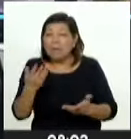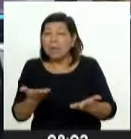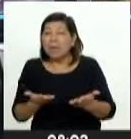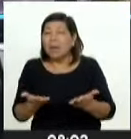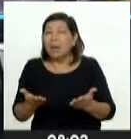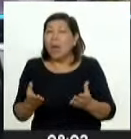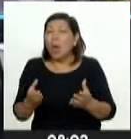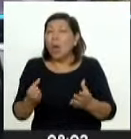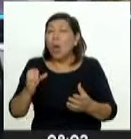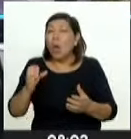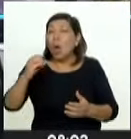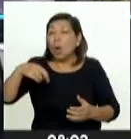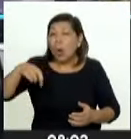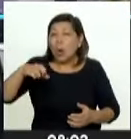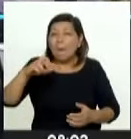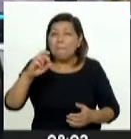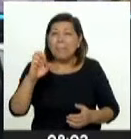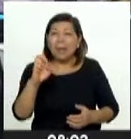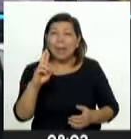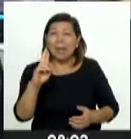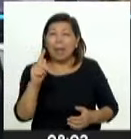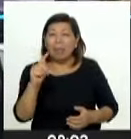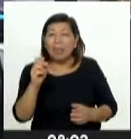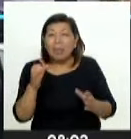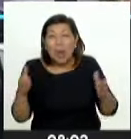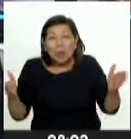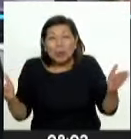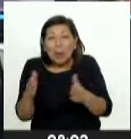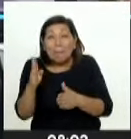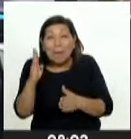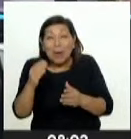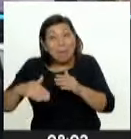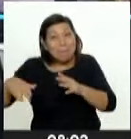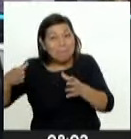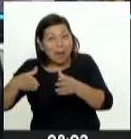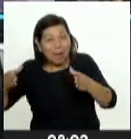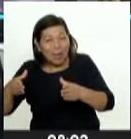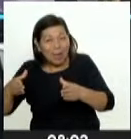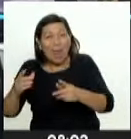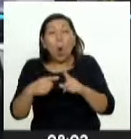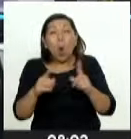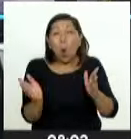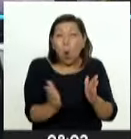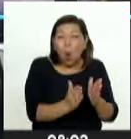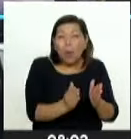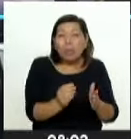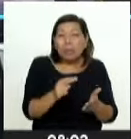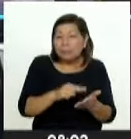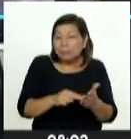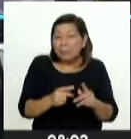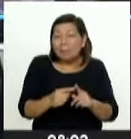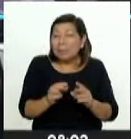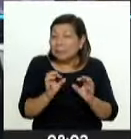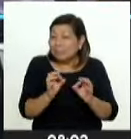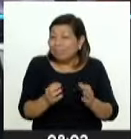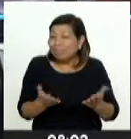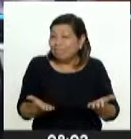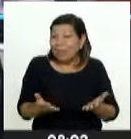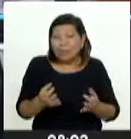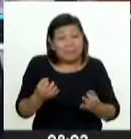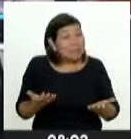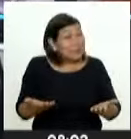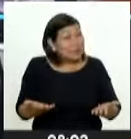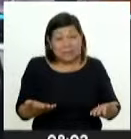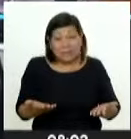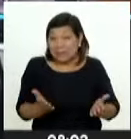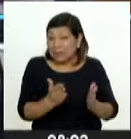las cooperativas, las financieras chiquitas, especializadas en emprendedores, en créditos informales, la verdad que tienen un